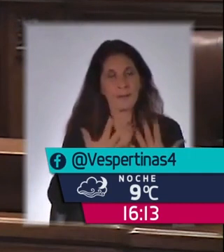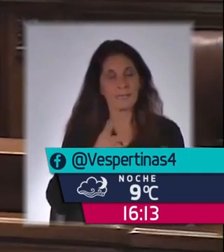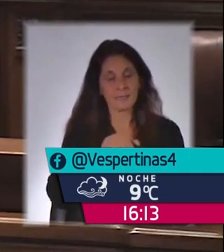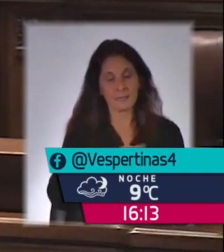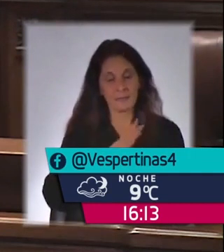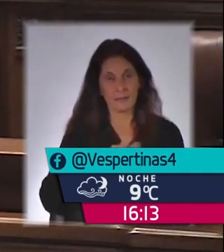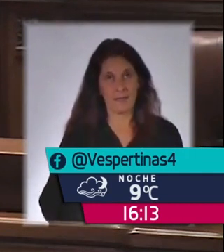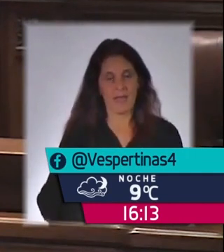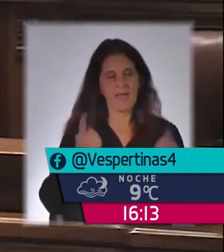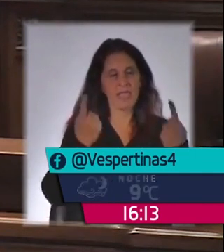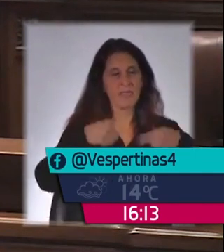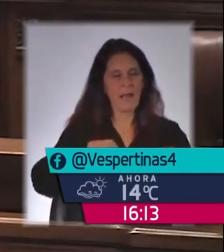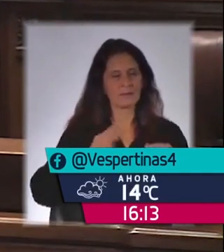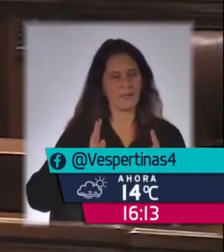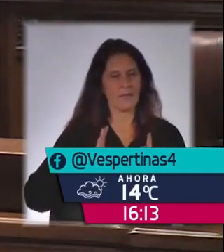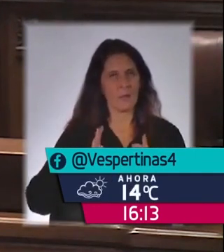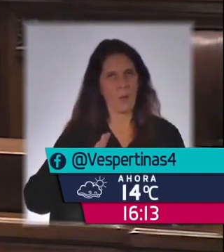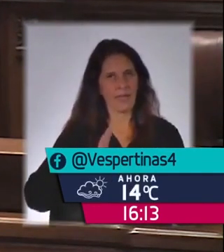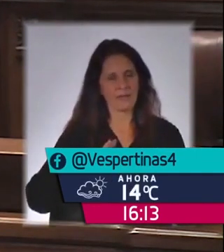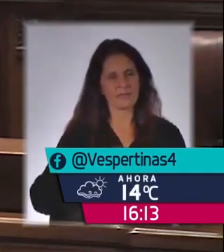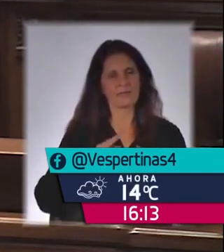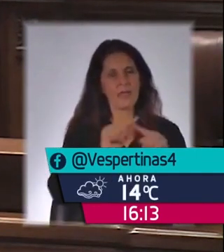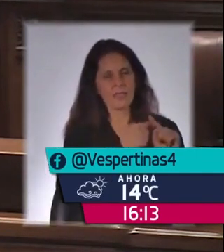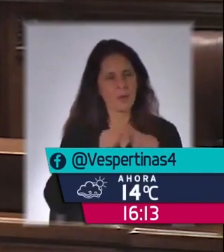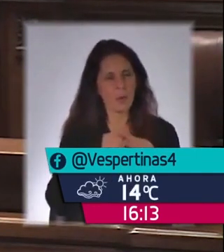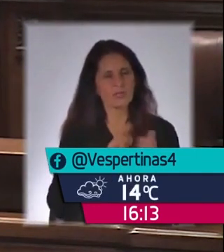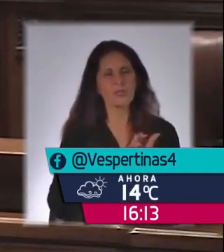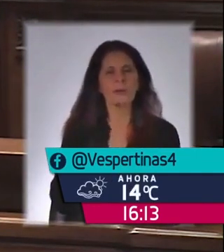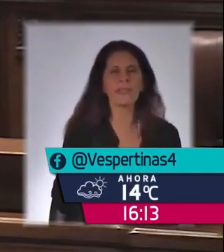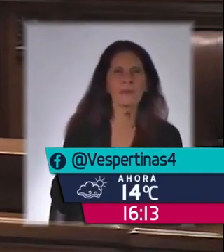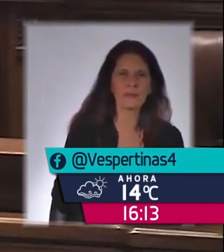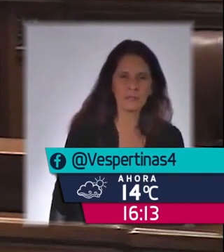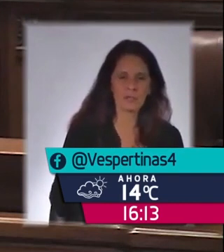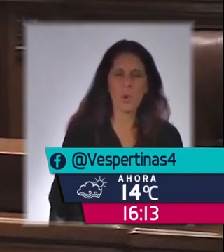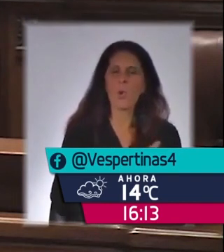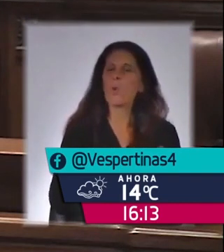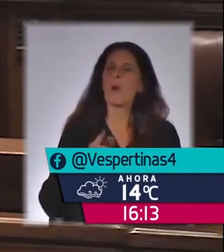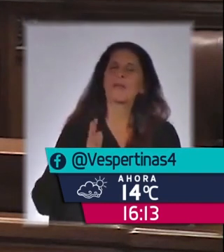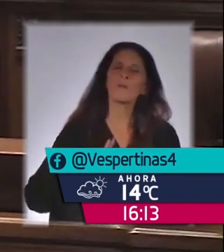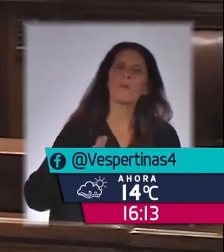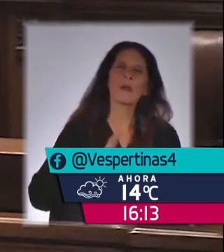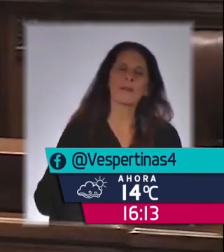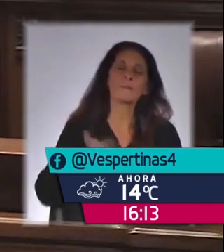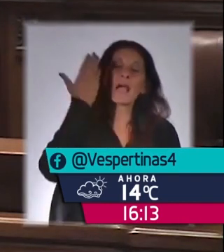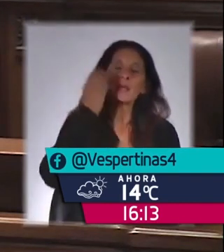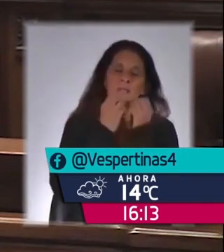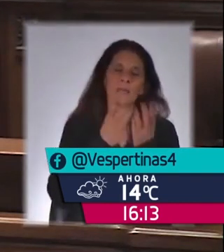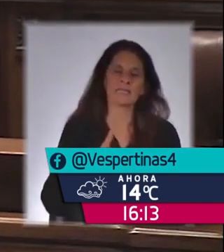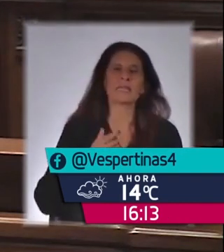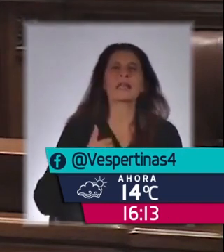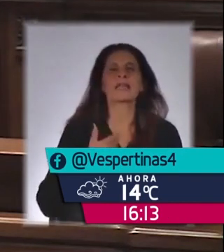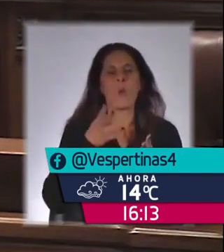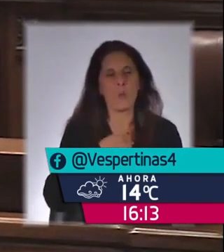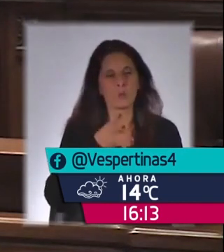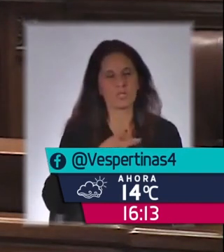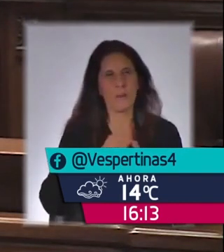emana en un debate de mujeres que discuten sobre sus derechos. No hay mujer más bella que la que lucha por sus